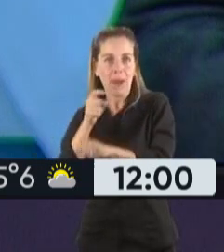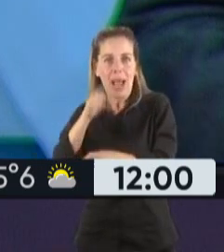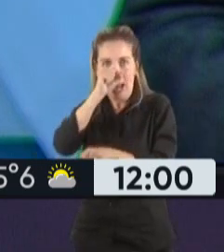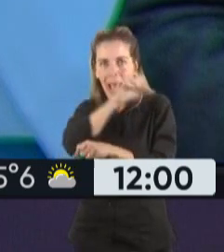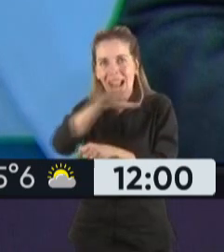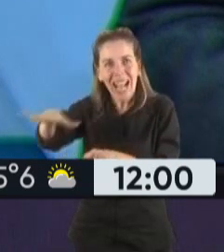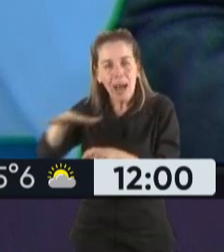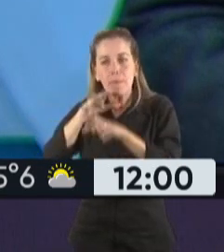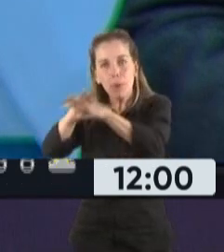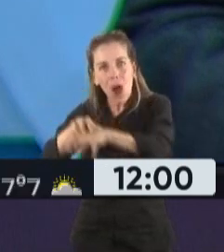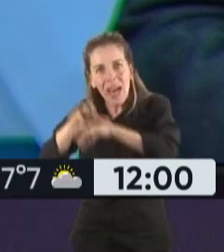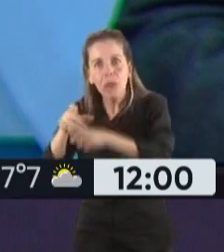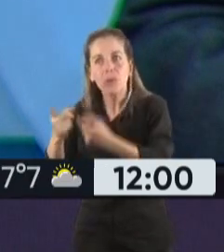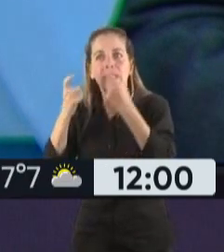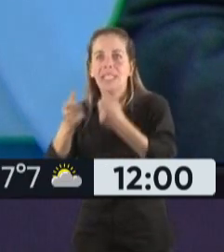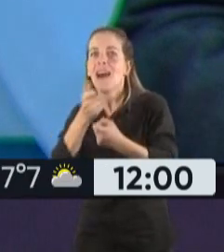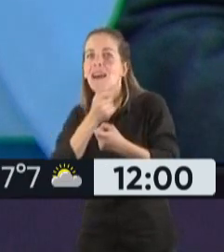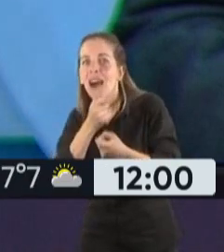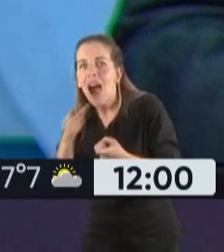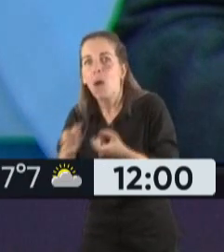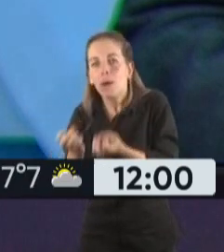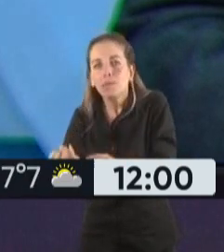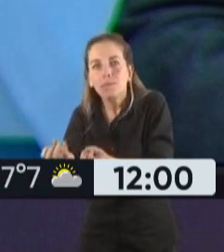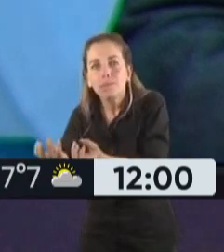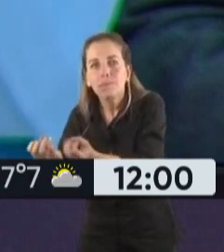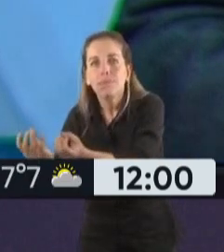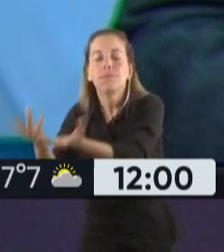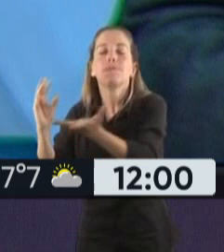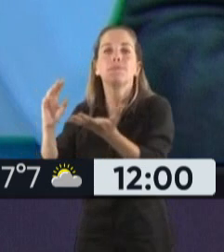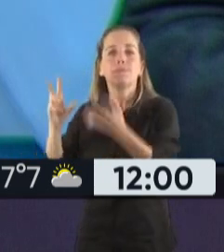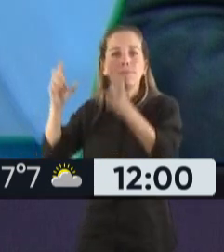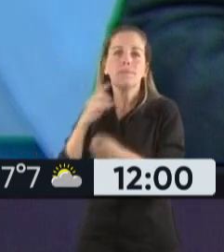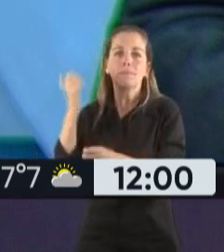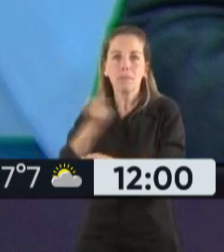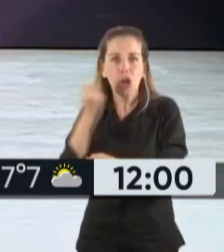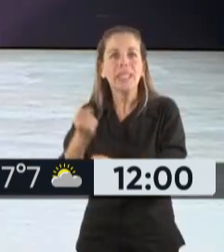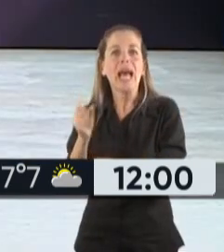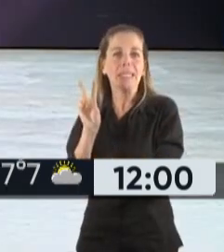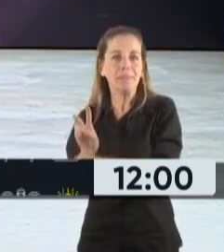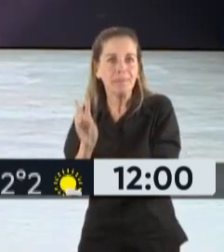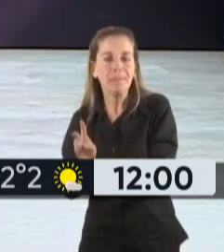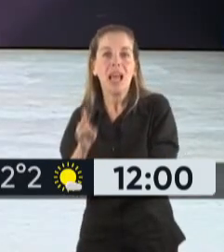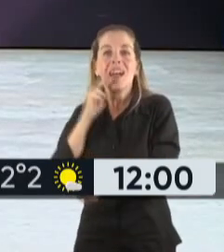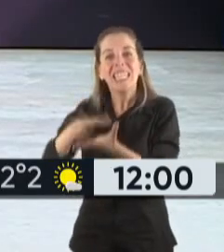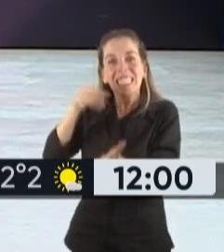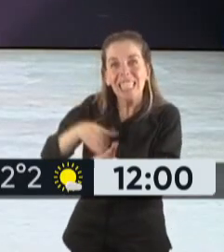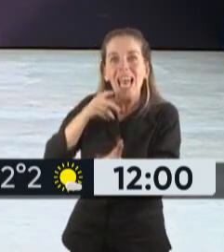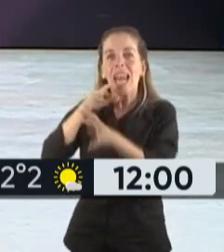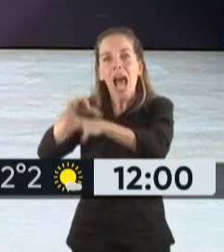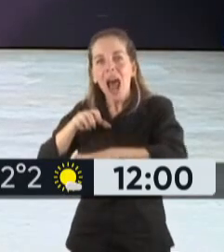y que necesita el agua como un recurso central para poder hacer producir esa tierra.